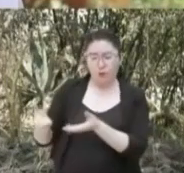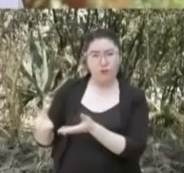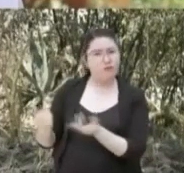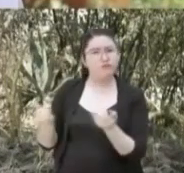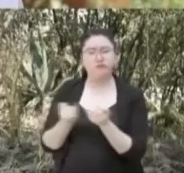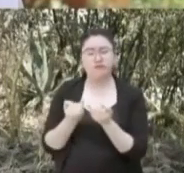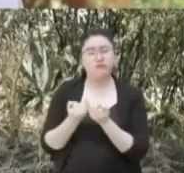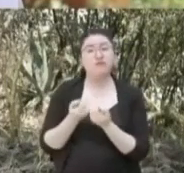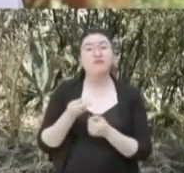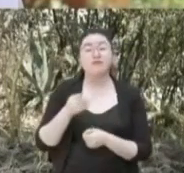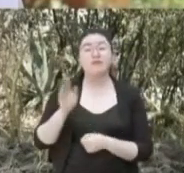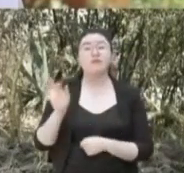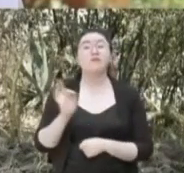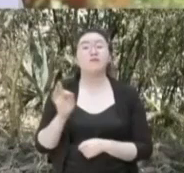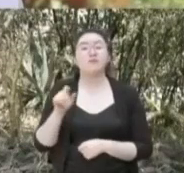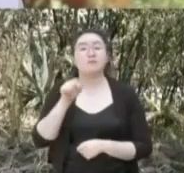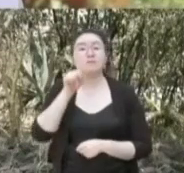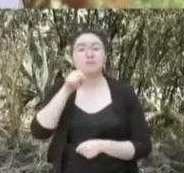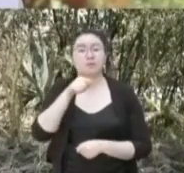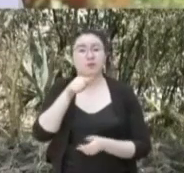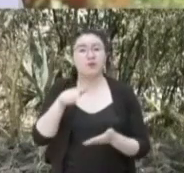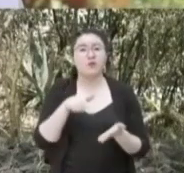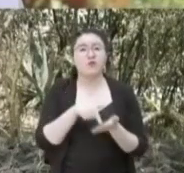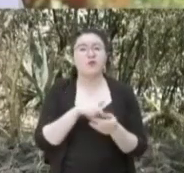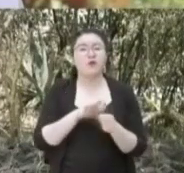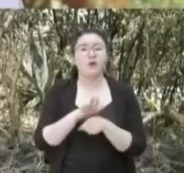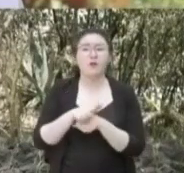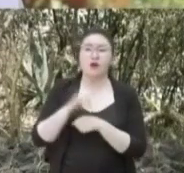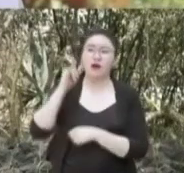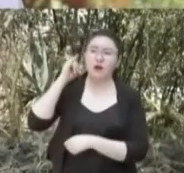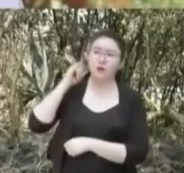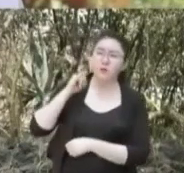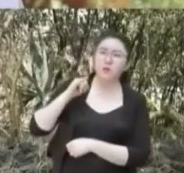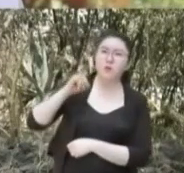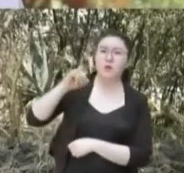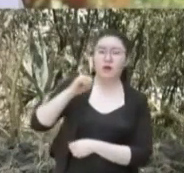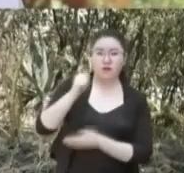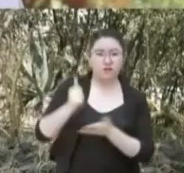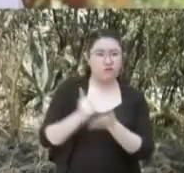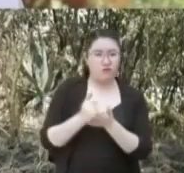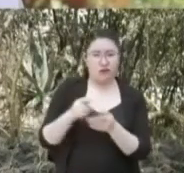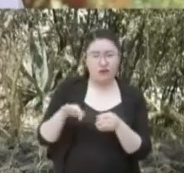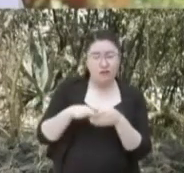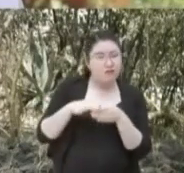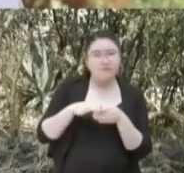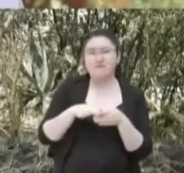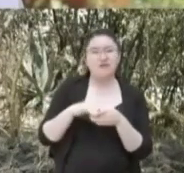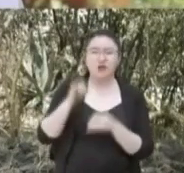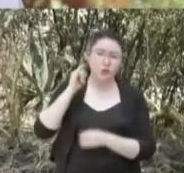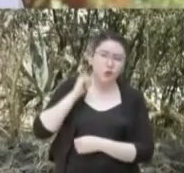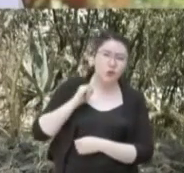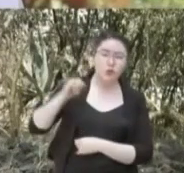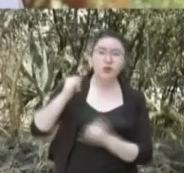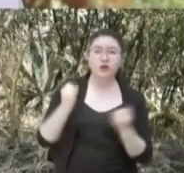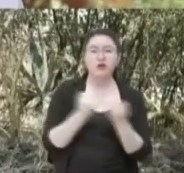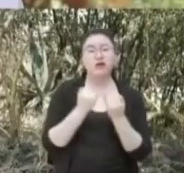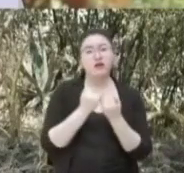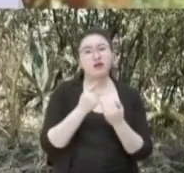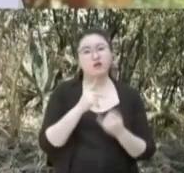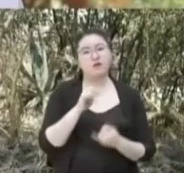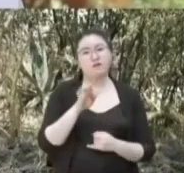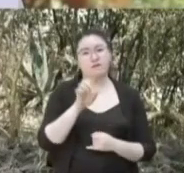están tomando en cuenta que pueda ser utilizada más bien en zonas más alejadas de las zonas urbanas y que la Pfizer sea utilizada en zonas